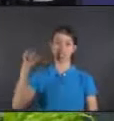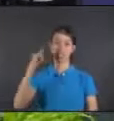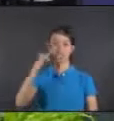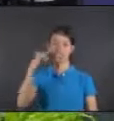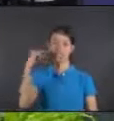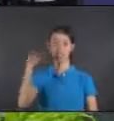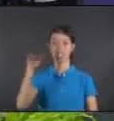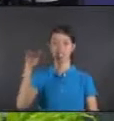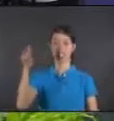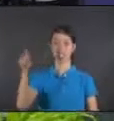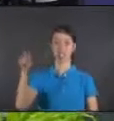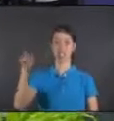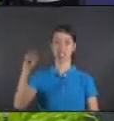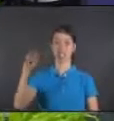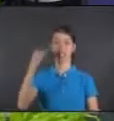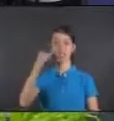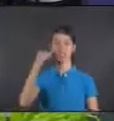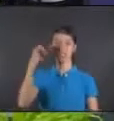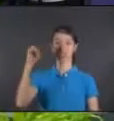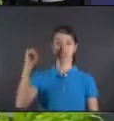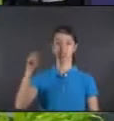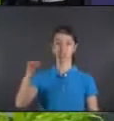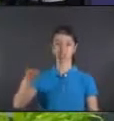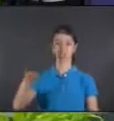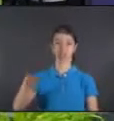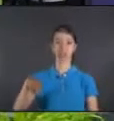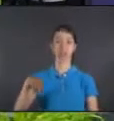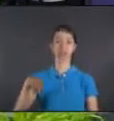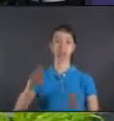en el año de reinicio.